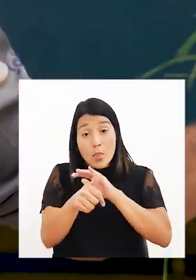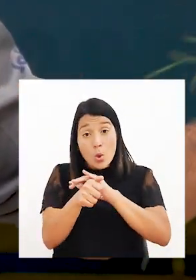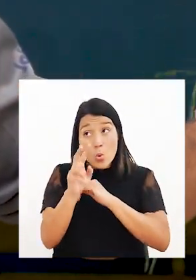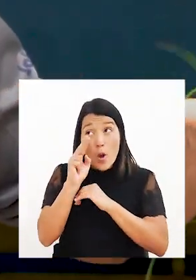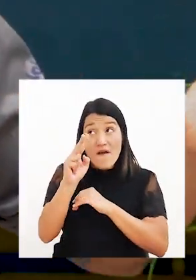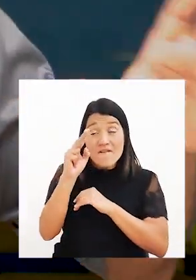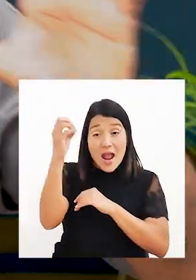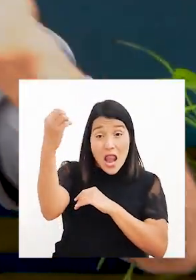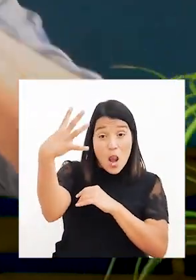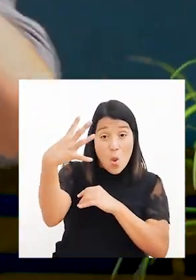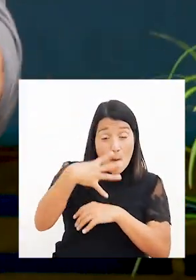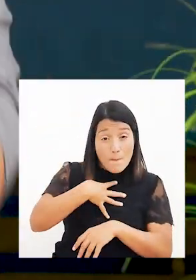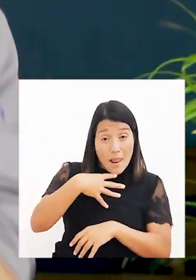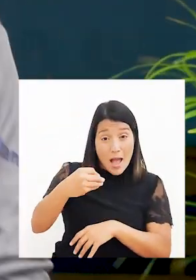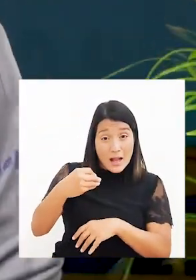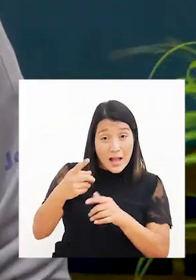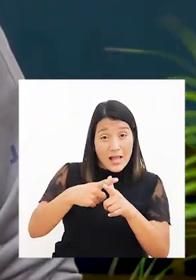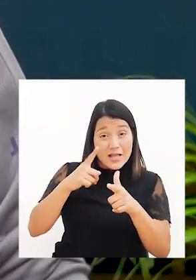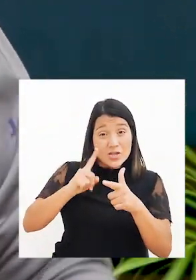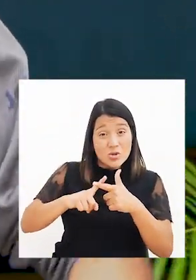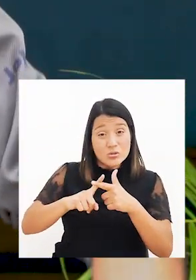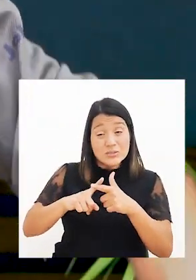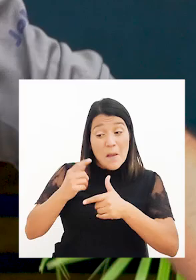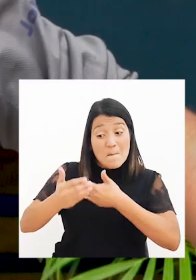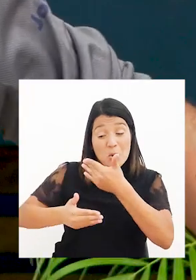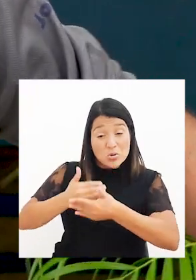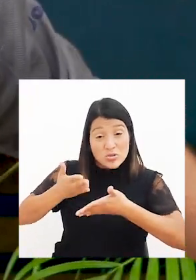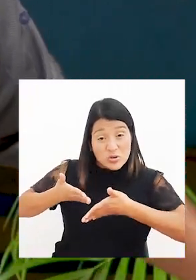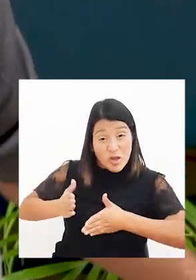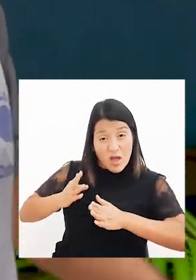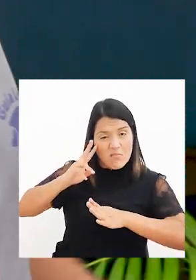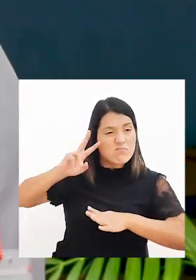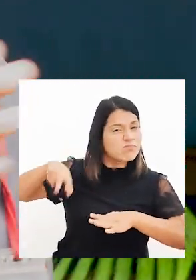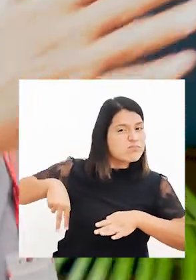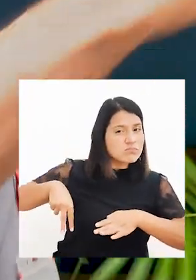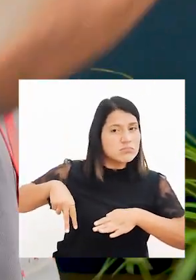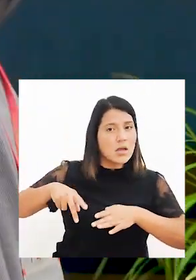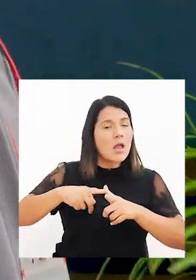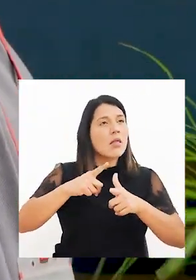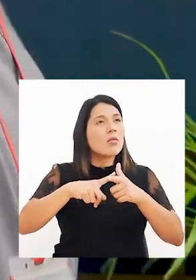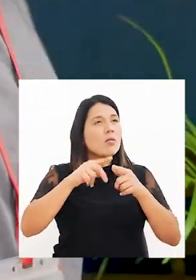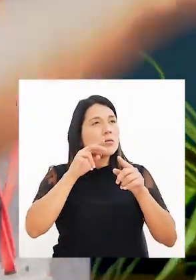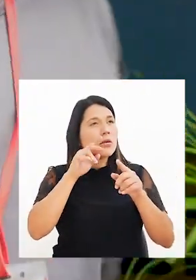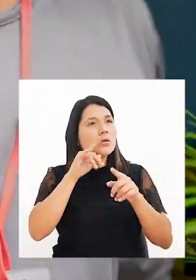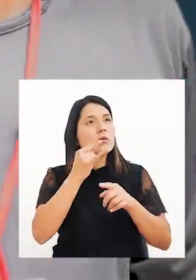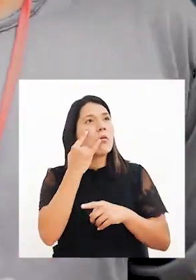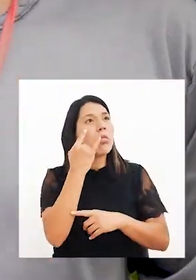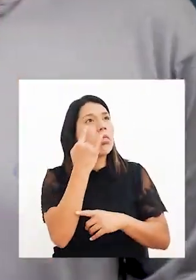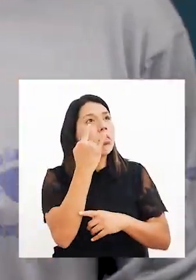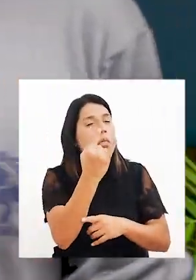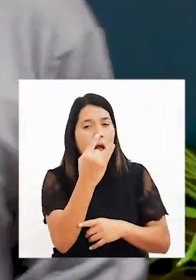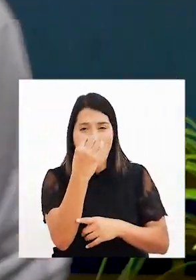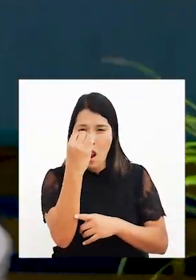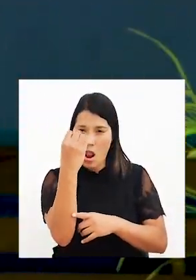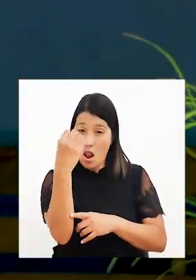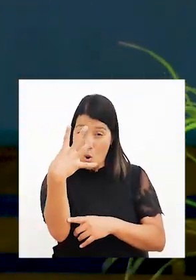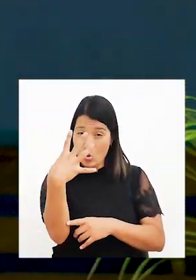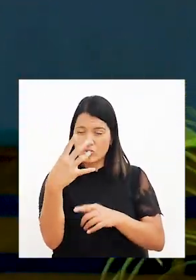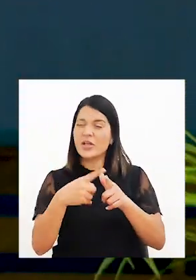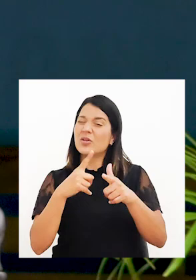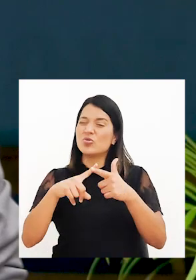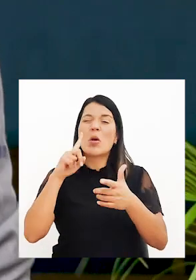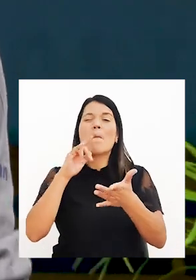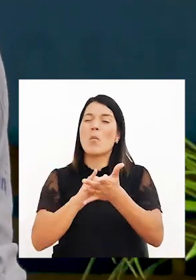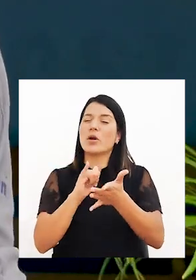¿verdad? Deja todo el proceso que está haciendo y lo que hace es como que se guía solamente a seguir la luz, ¿verdad? Entonces por eso la